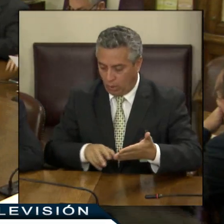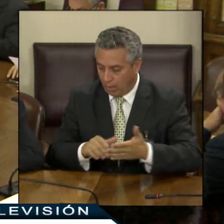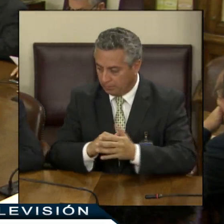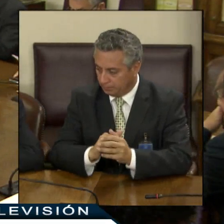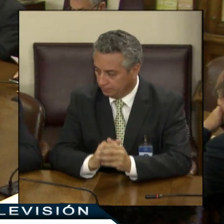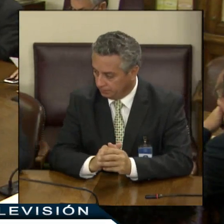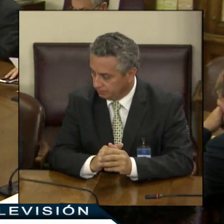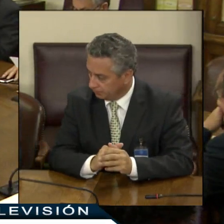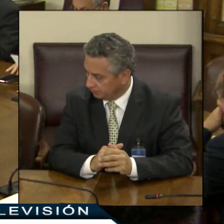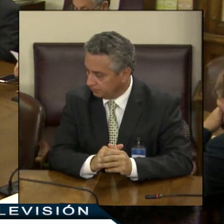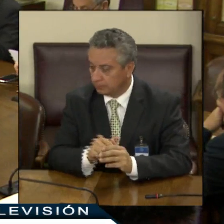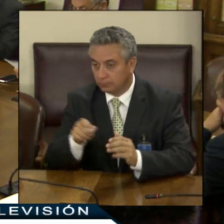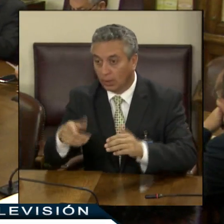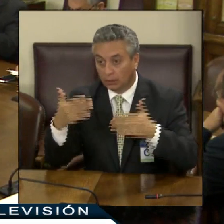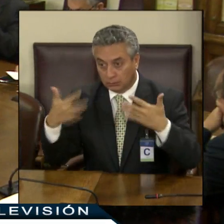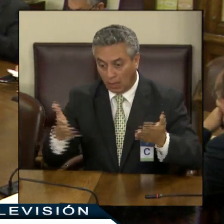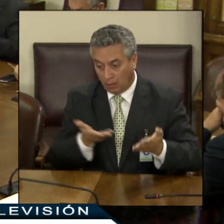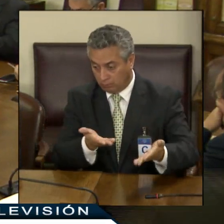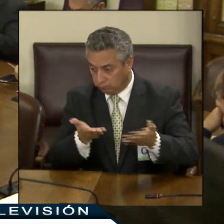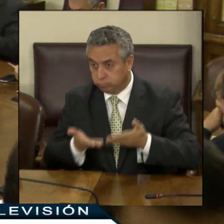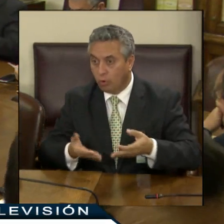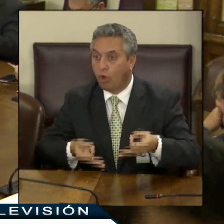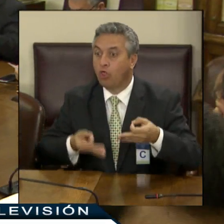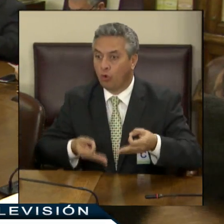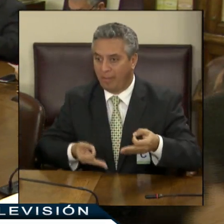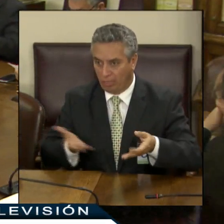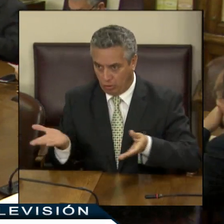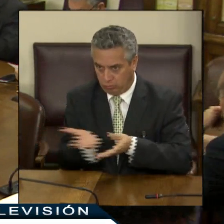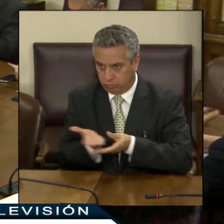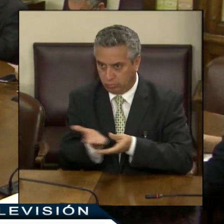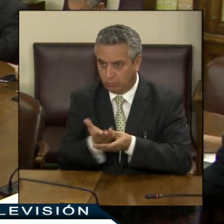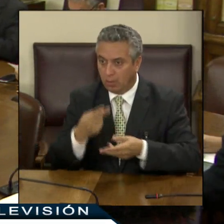cuenta se han recibido los siguientes documentos